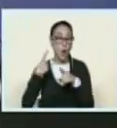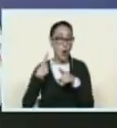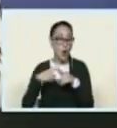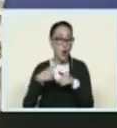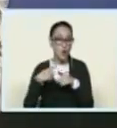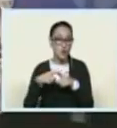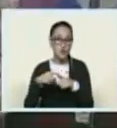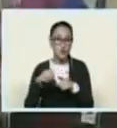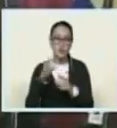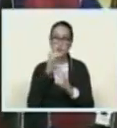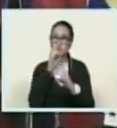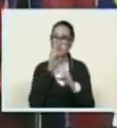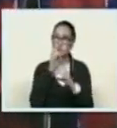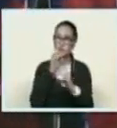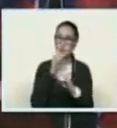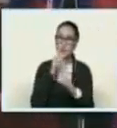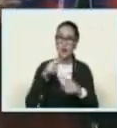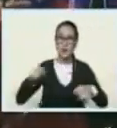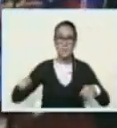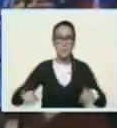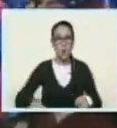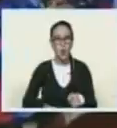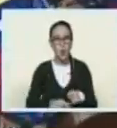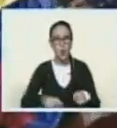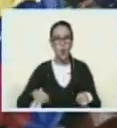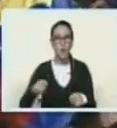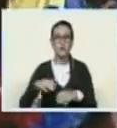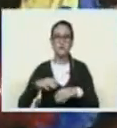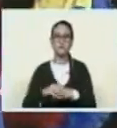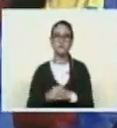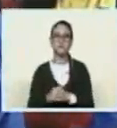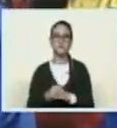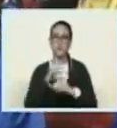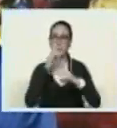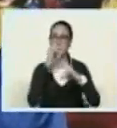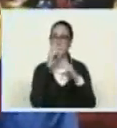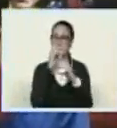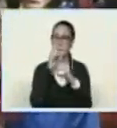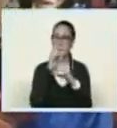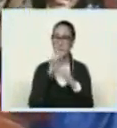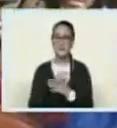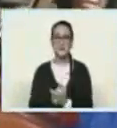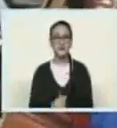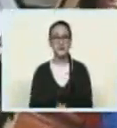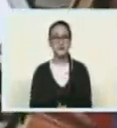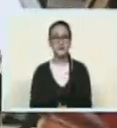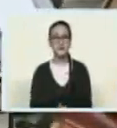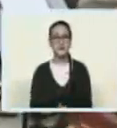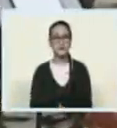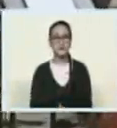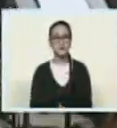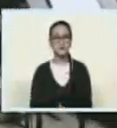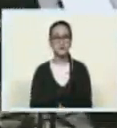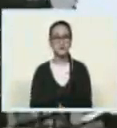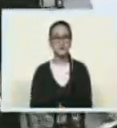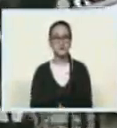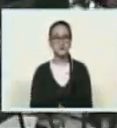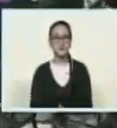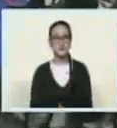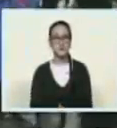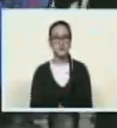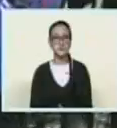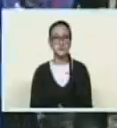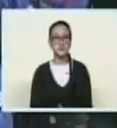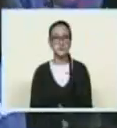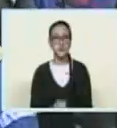contrabajo, flautas, oboes, trompetas, trombones, tímpan, tuba, gran casa, platos de